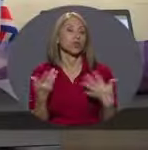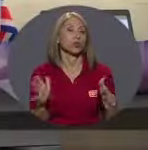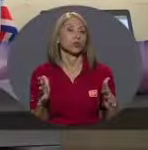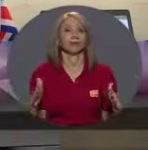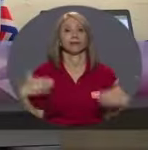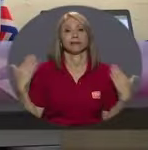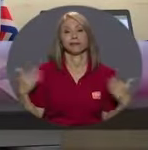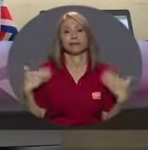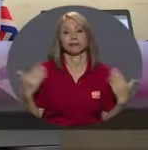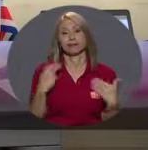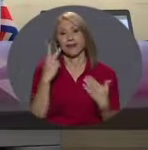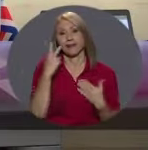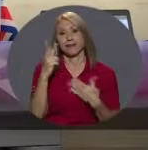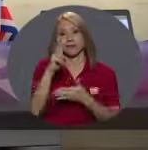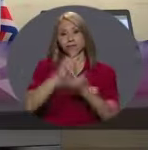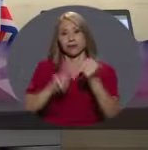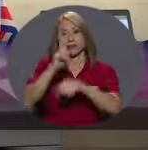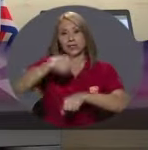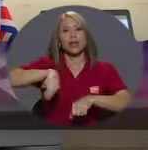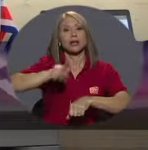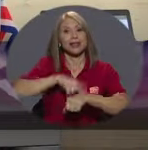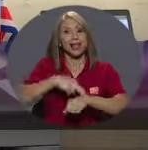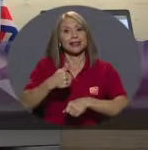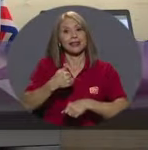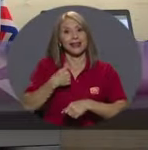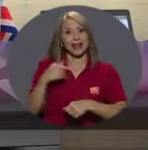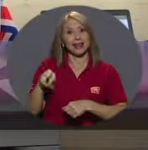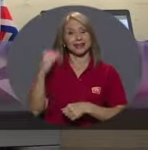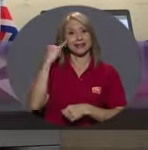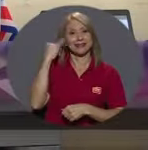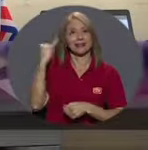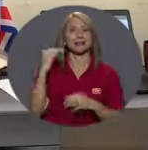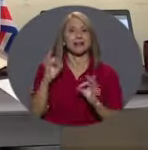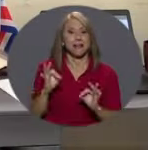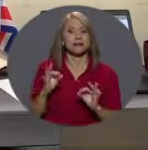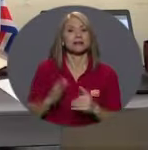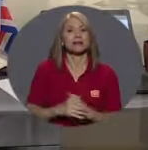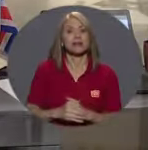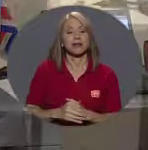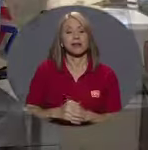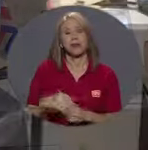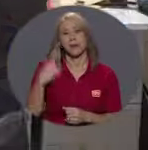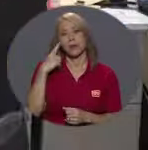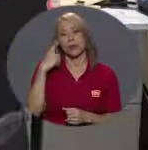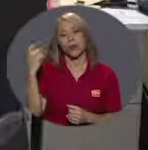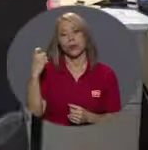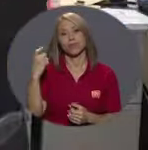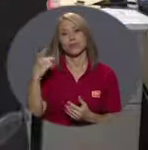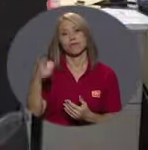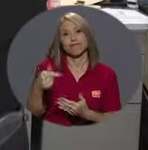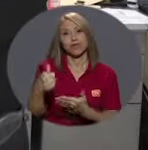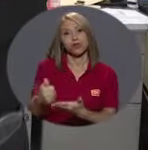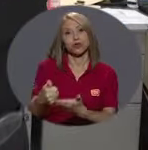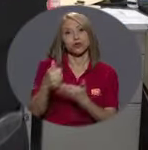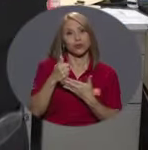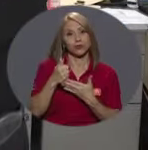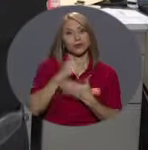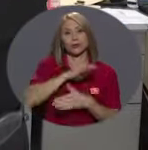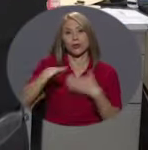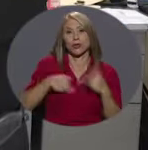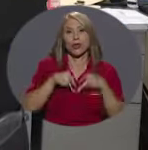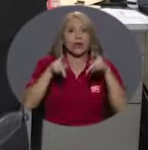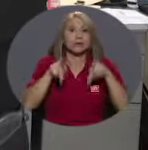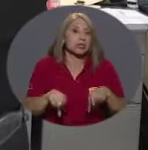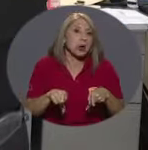Primero, muy feliz de ver que la Universidad Nacional es una institución que tenga este tipo de iniciativas, debido a que